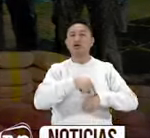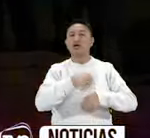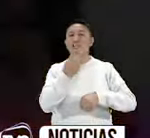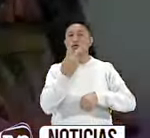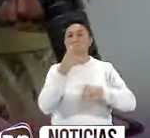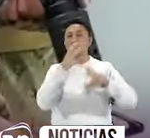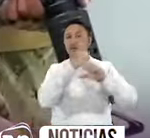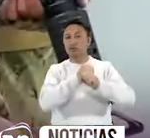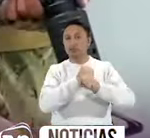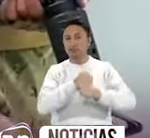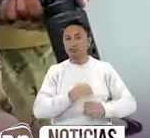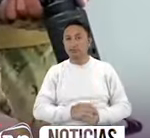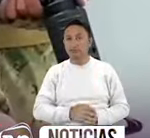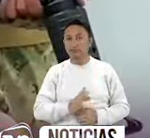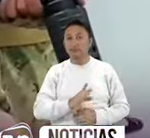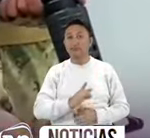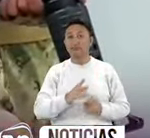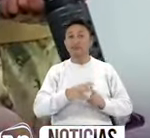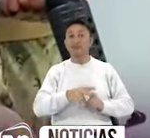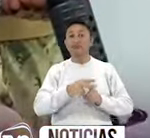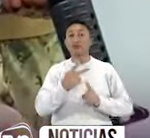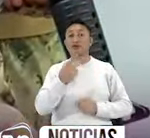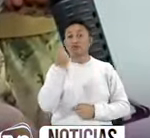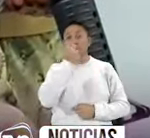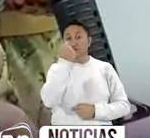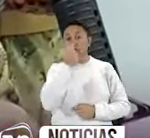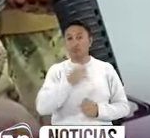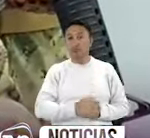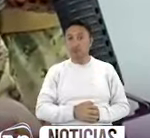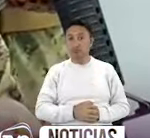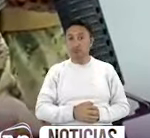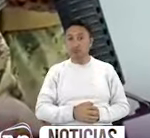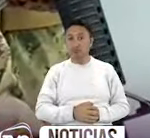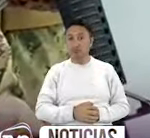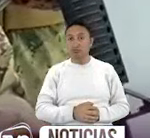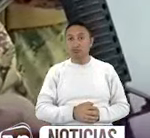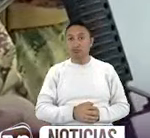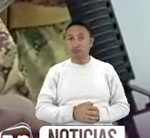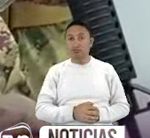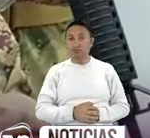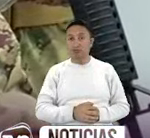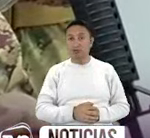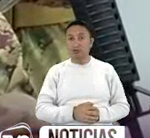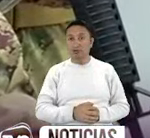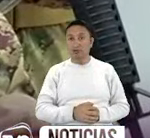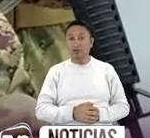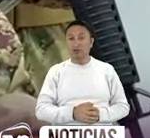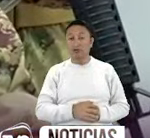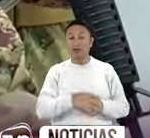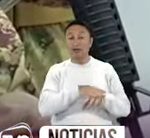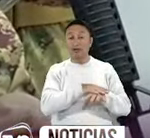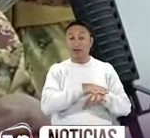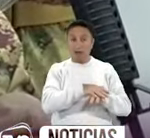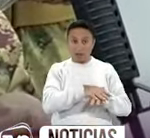droga principalmente se tenía la presunción de que iba a salir desde el sector del Río Verde, porque se encontraba